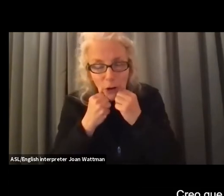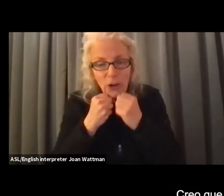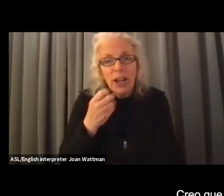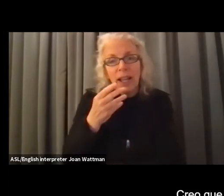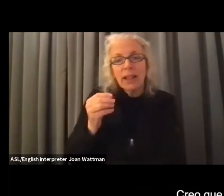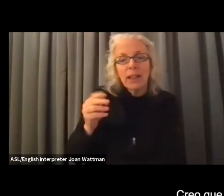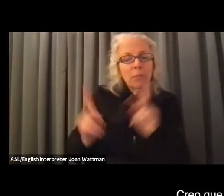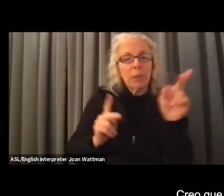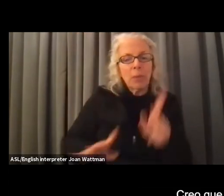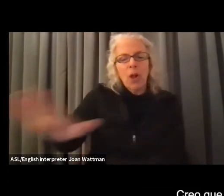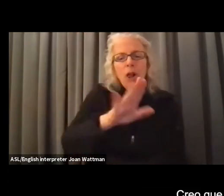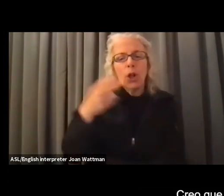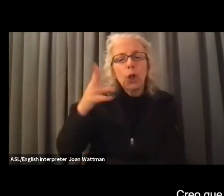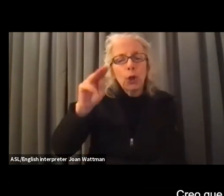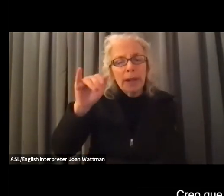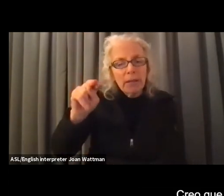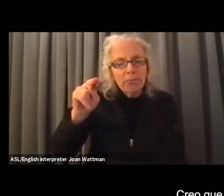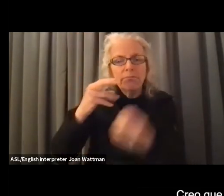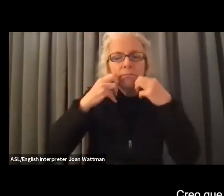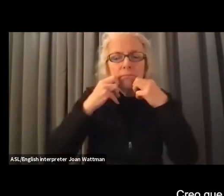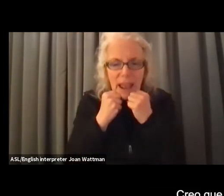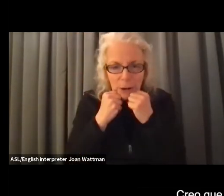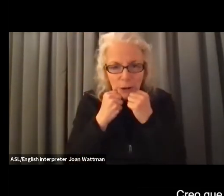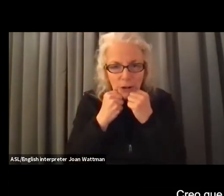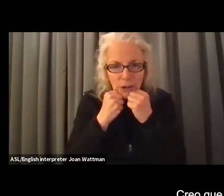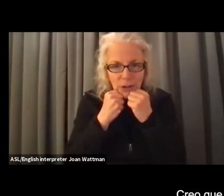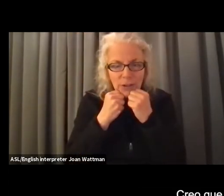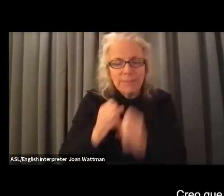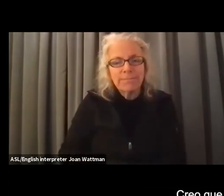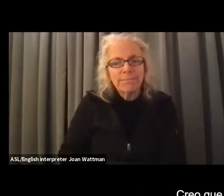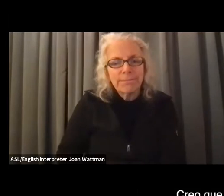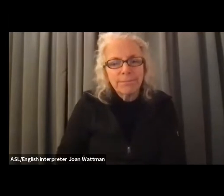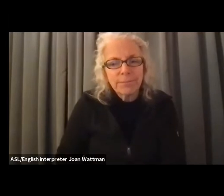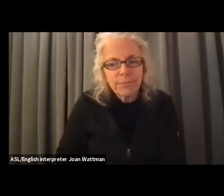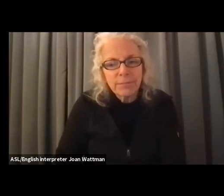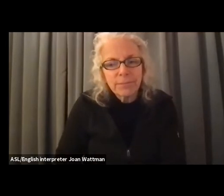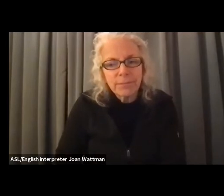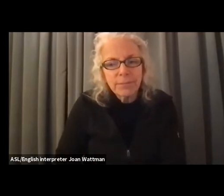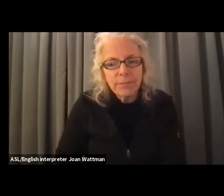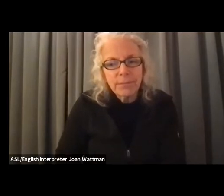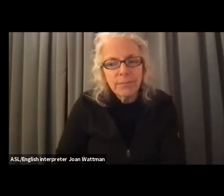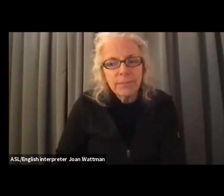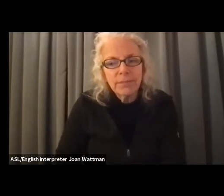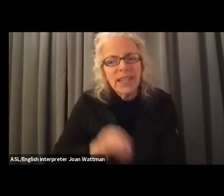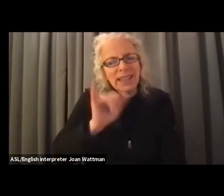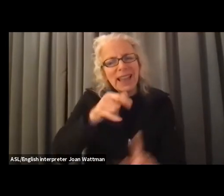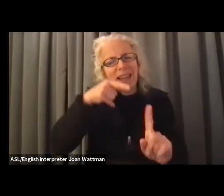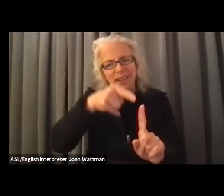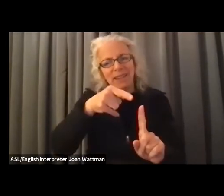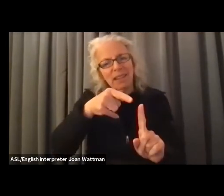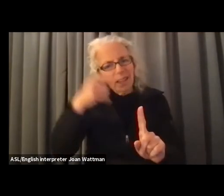el desafío que tenemos, y por supuesto algo que para nosotros fue